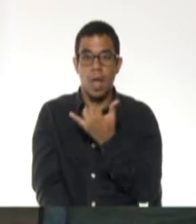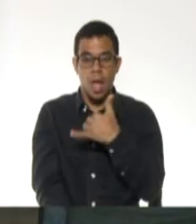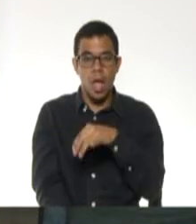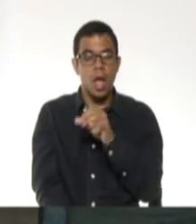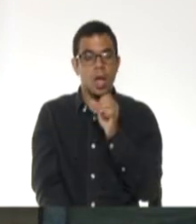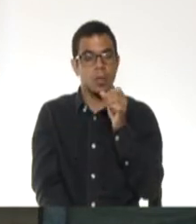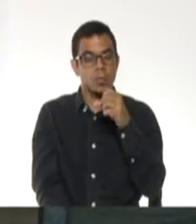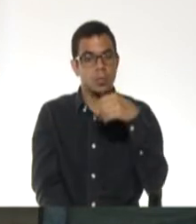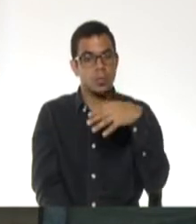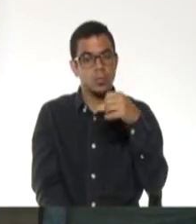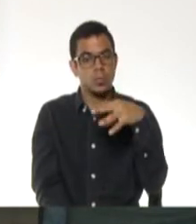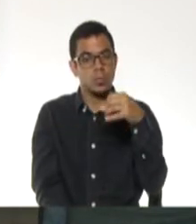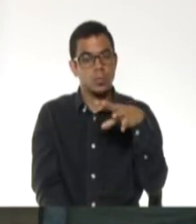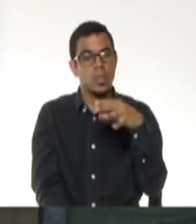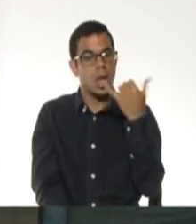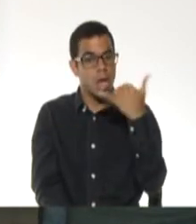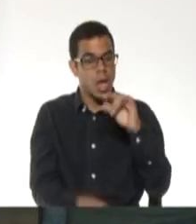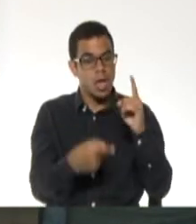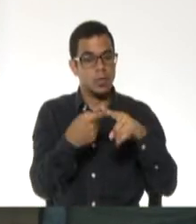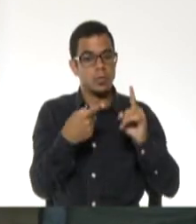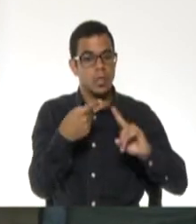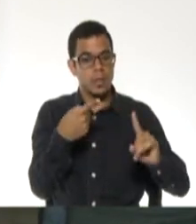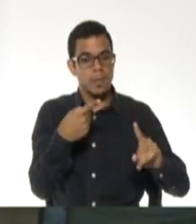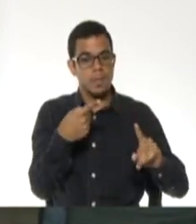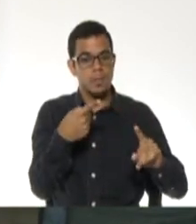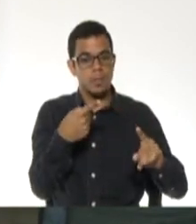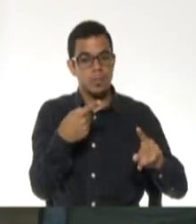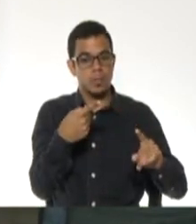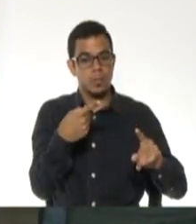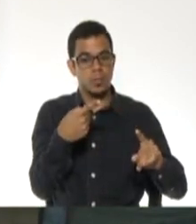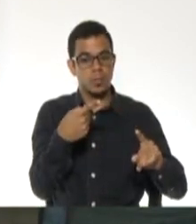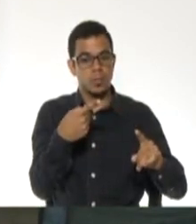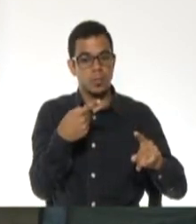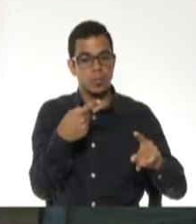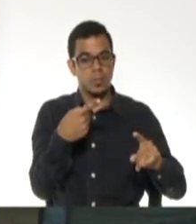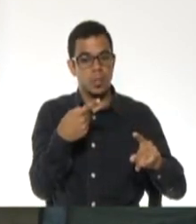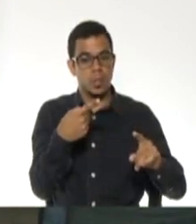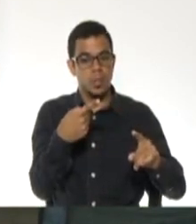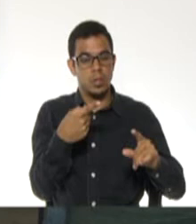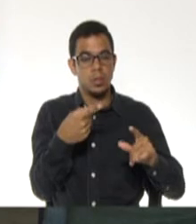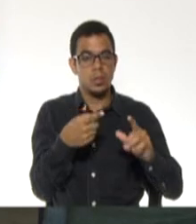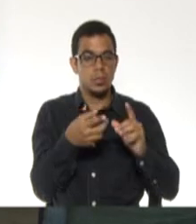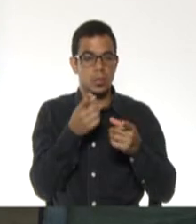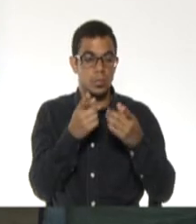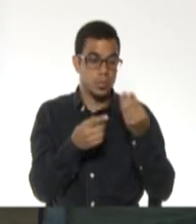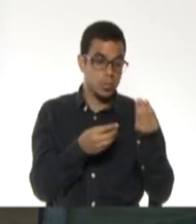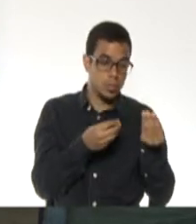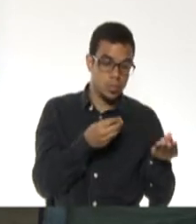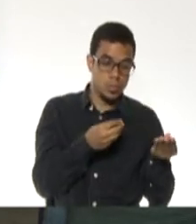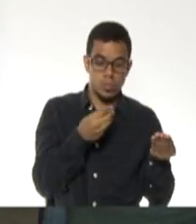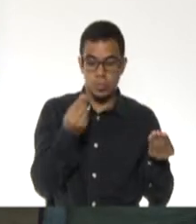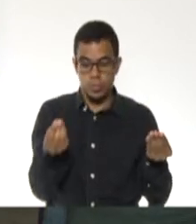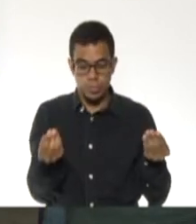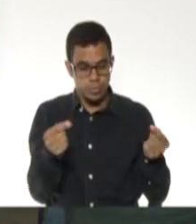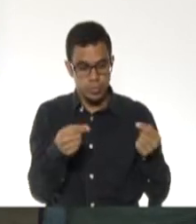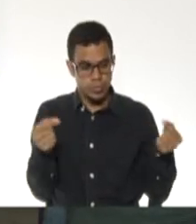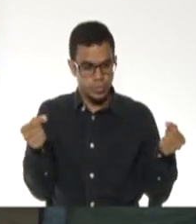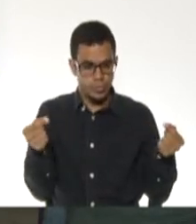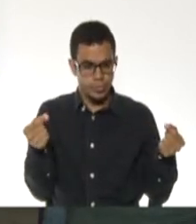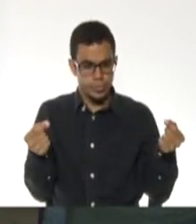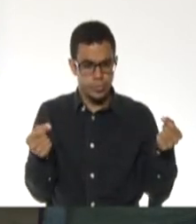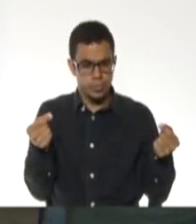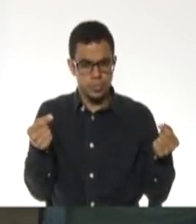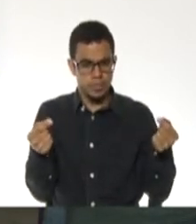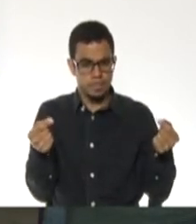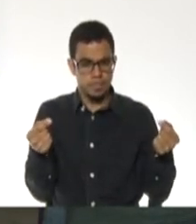continuidad. Este lado del conductor, del cable de alimentación está bueno, mientras que el otro extremo, pásalo